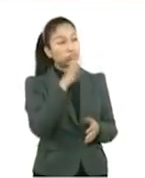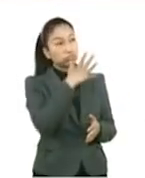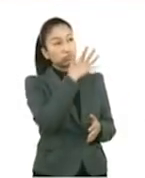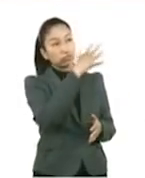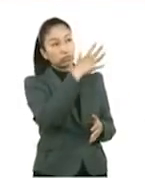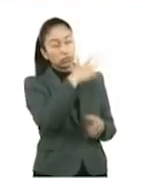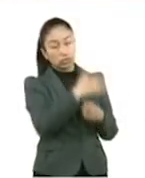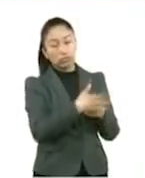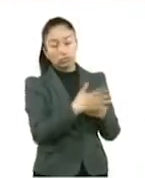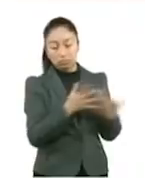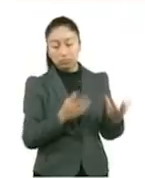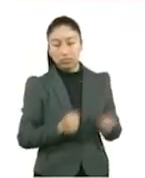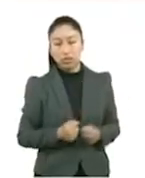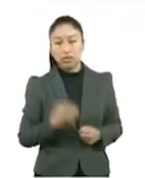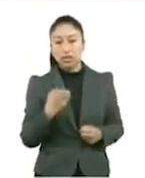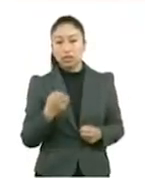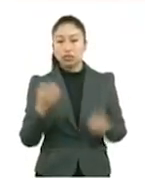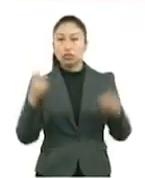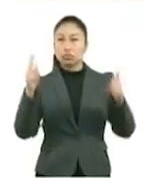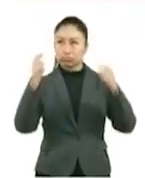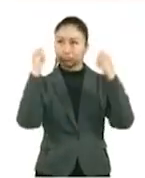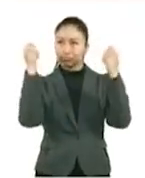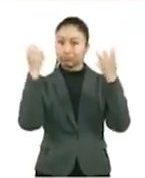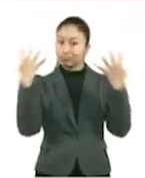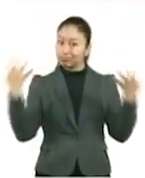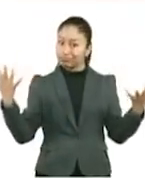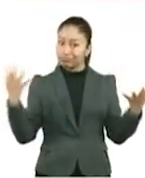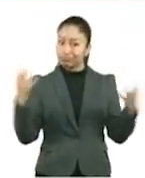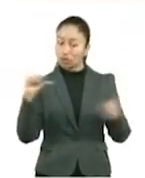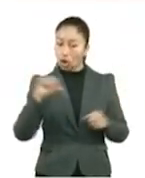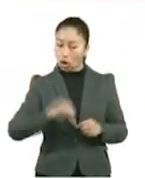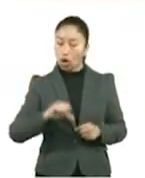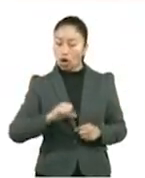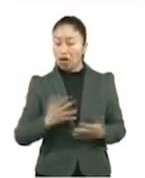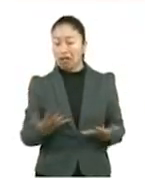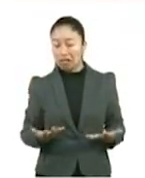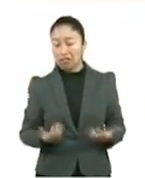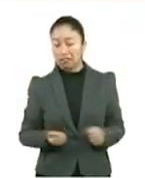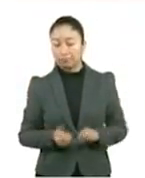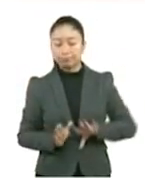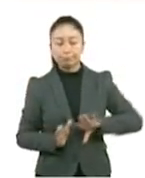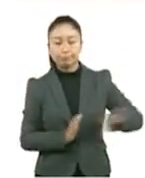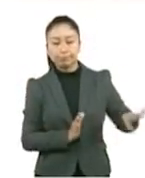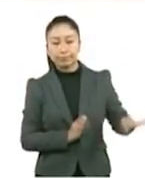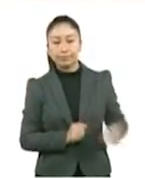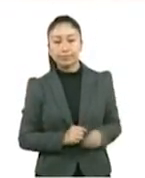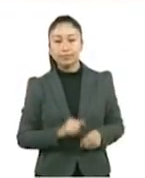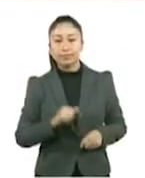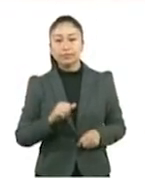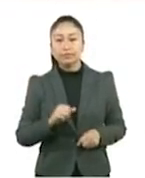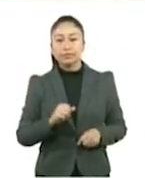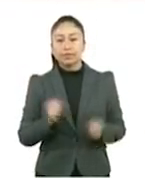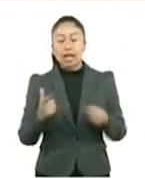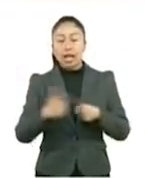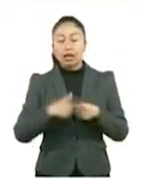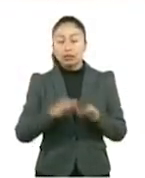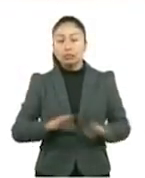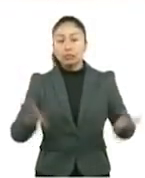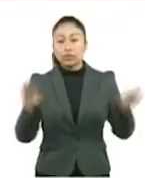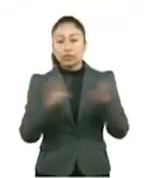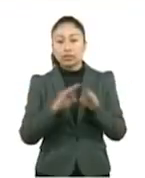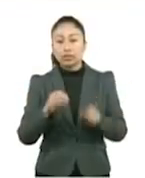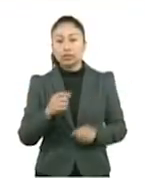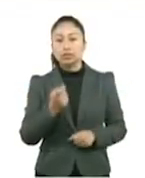para celebrar el día de hoy. Pero hay algo importante también. El presidente envió una iniciativa para